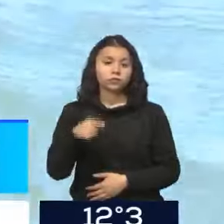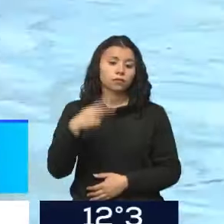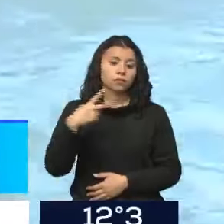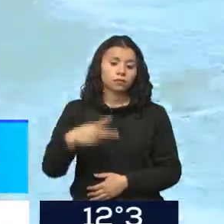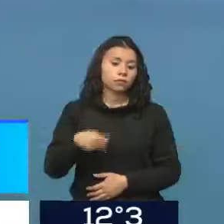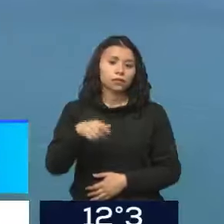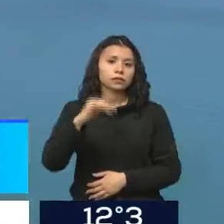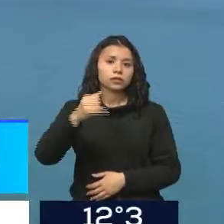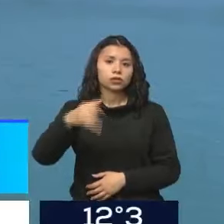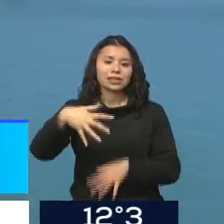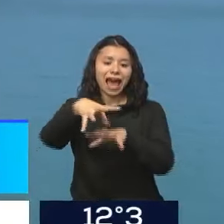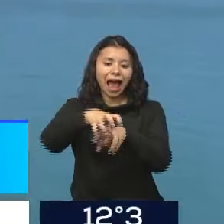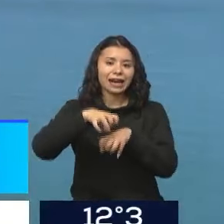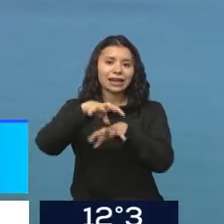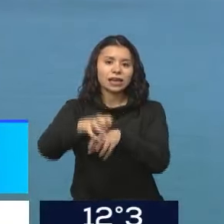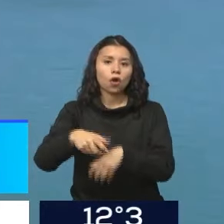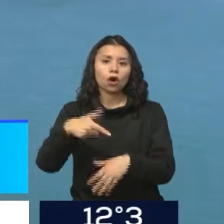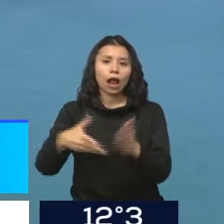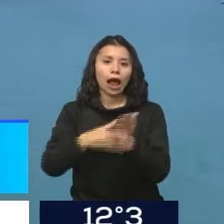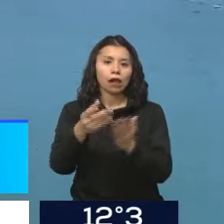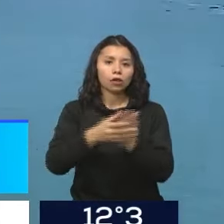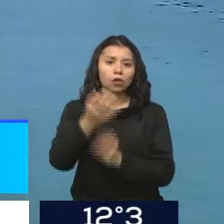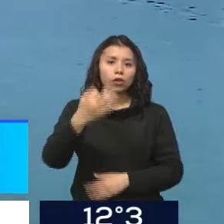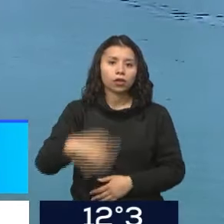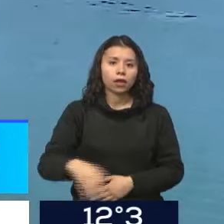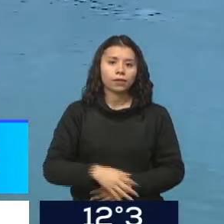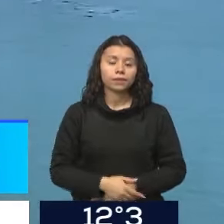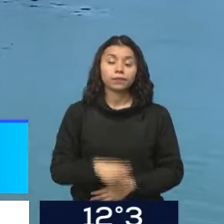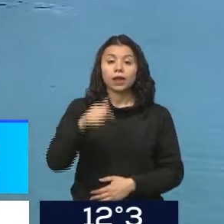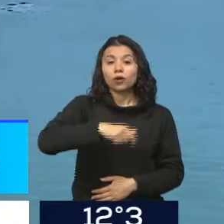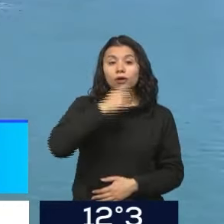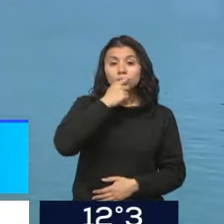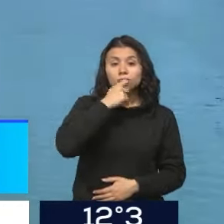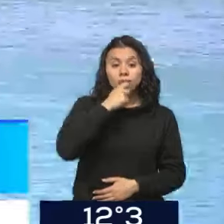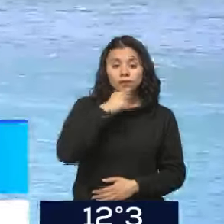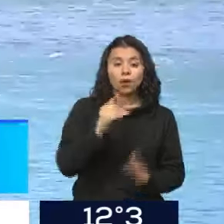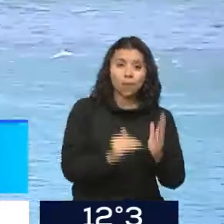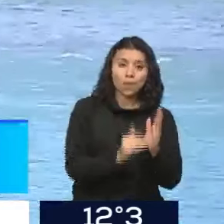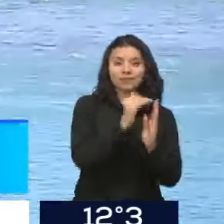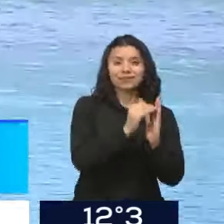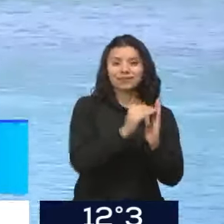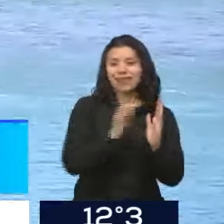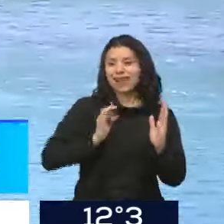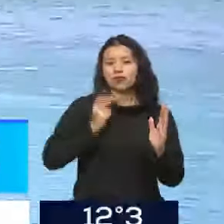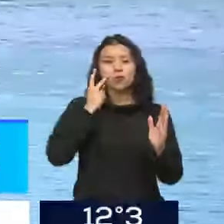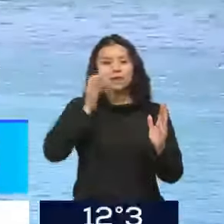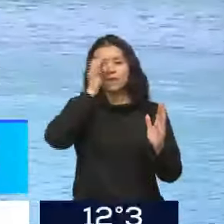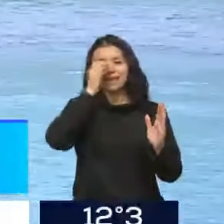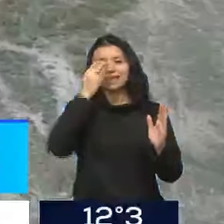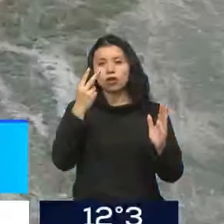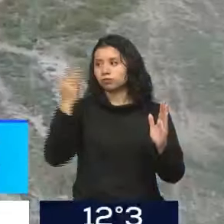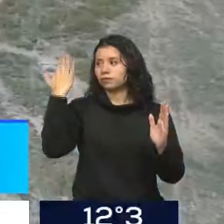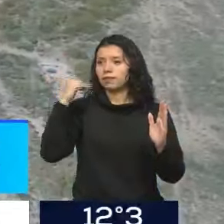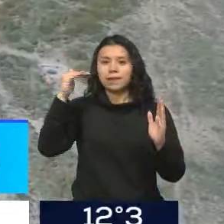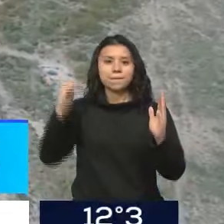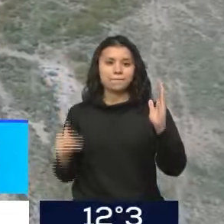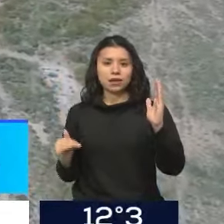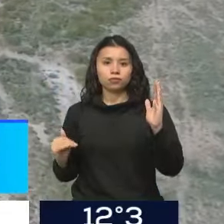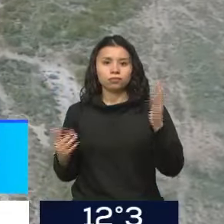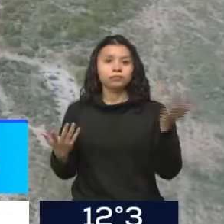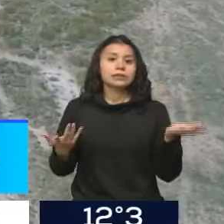caudal es mayor que en el año 2022, un año extremadamente seco, pero aún insuficiente para cubrir todas las necesidades,